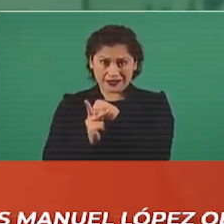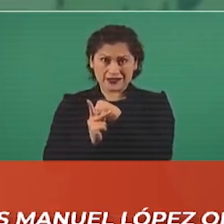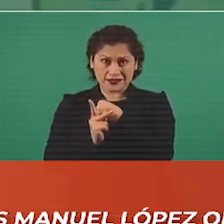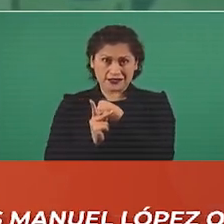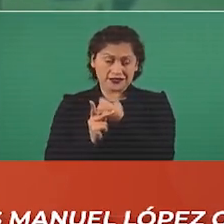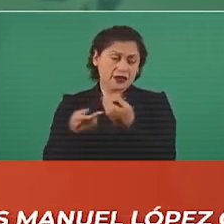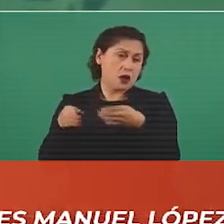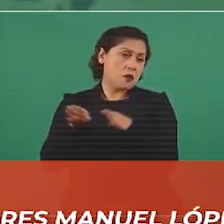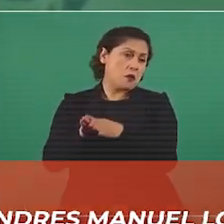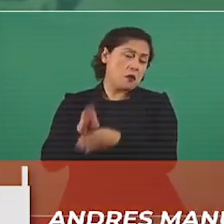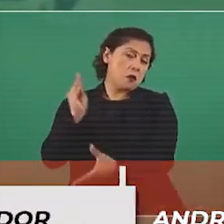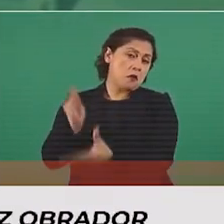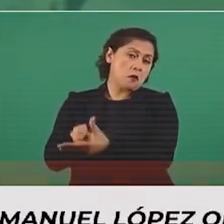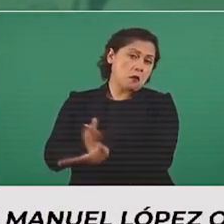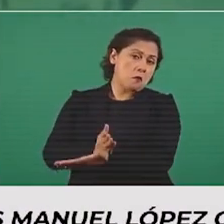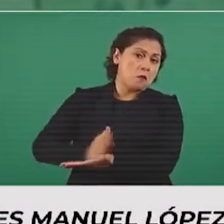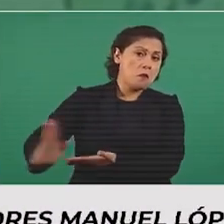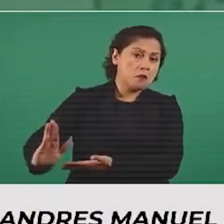no se debe cercar a nadie.